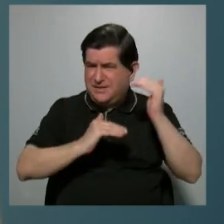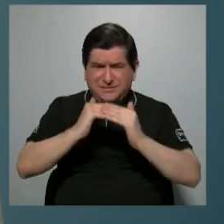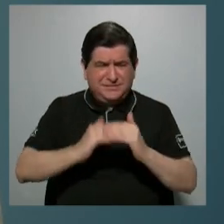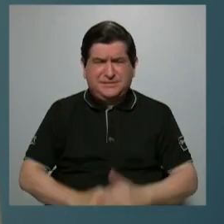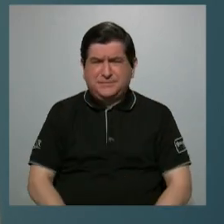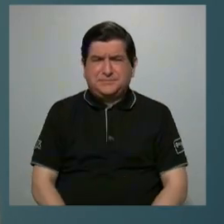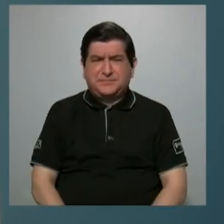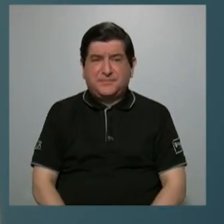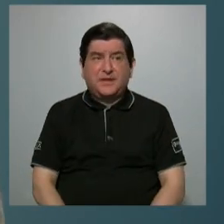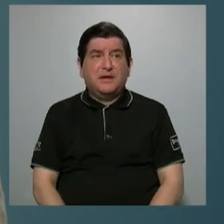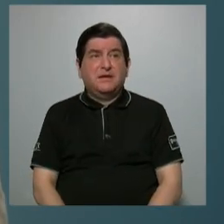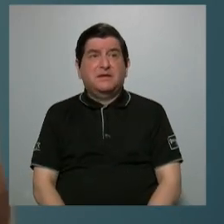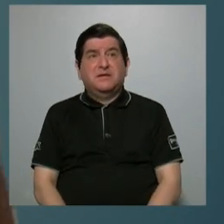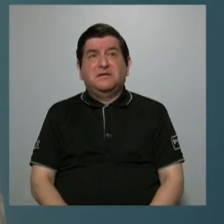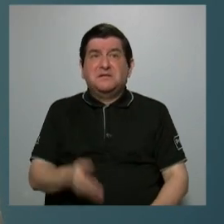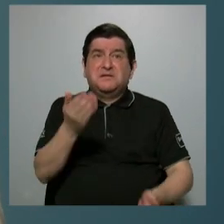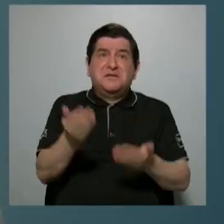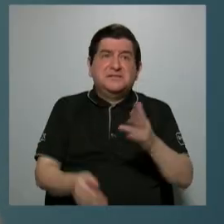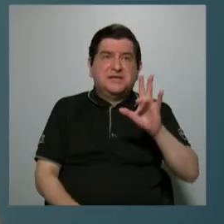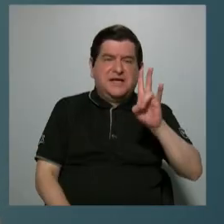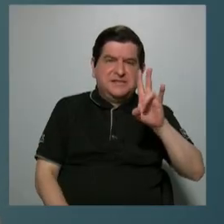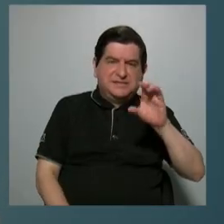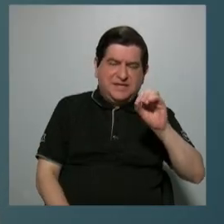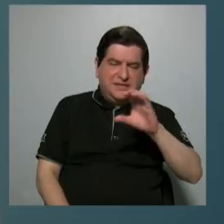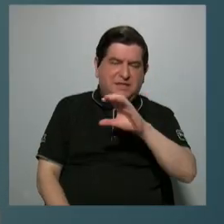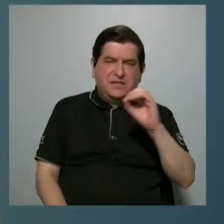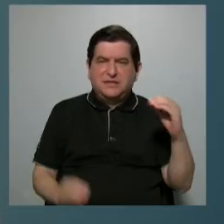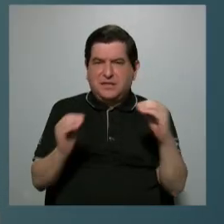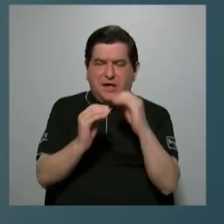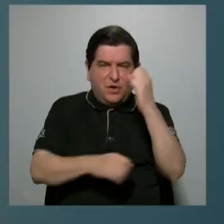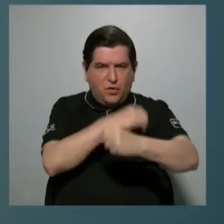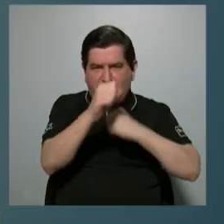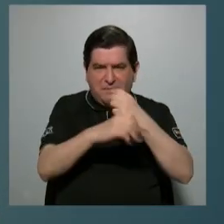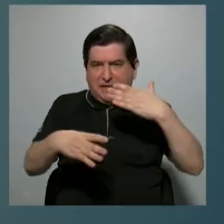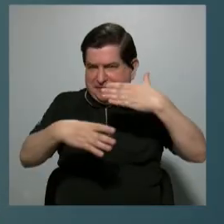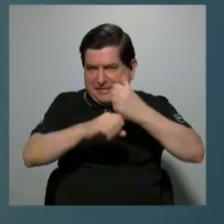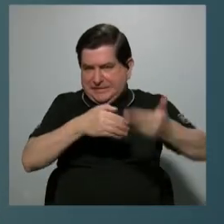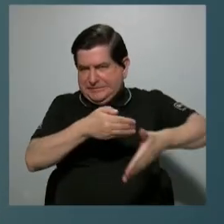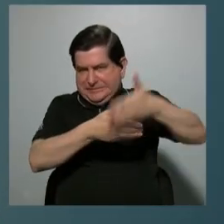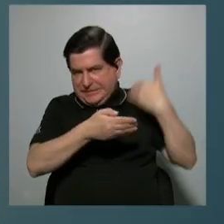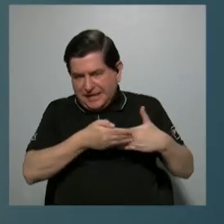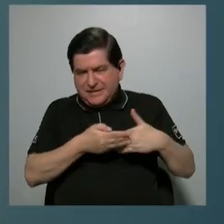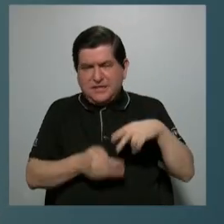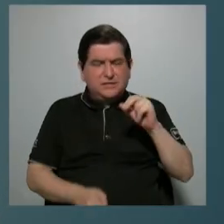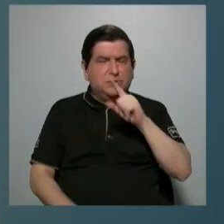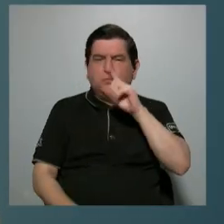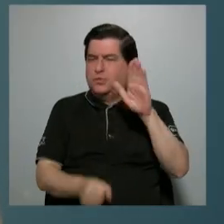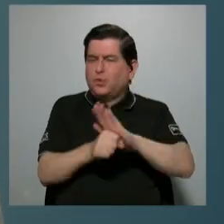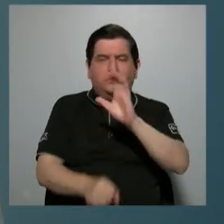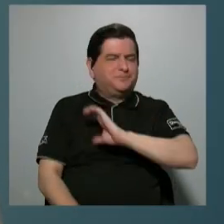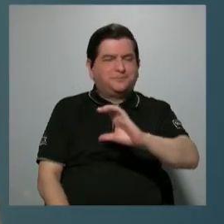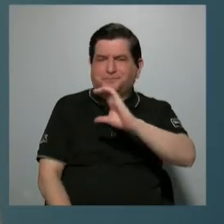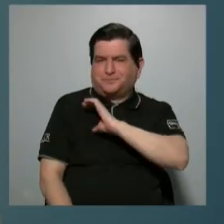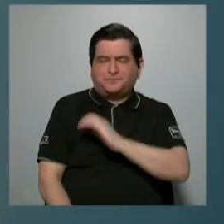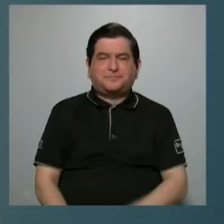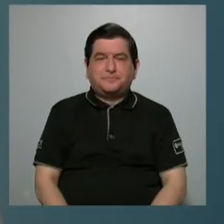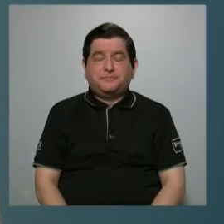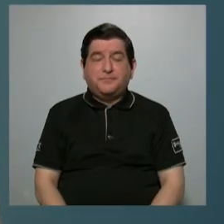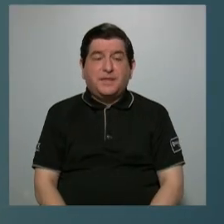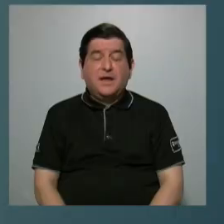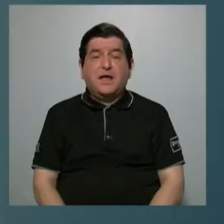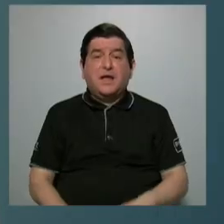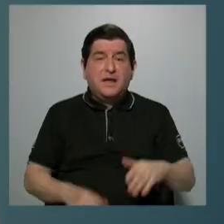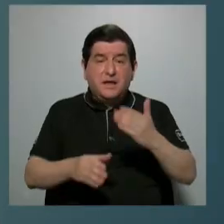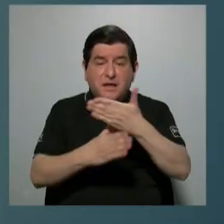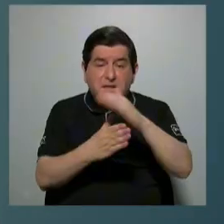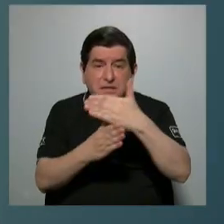se edificó hace 70, 80 o más años, ya no reúne las características del capital físico, la